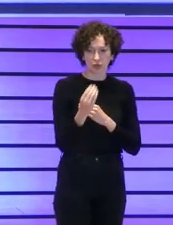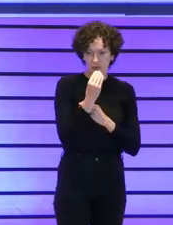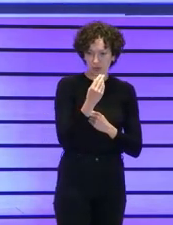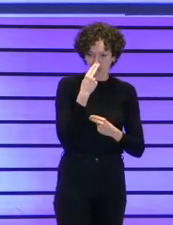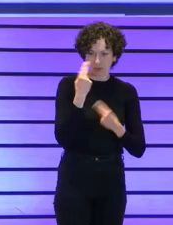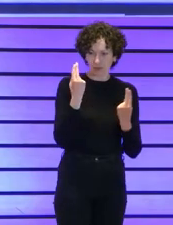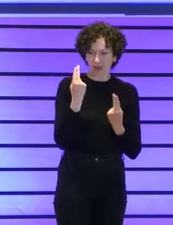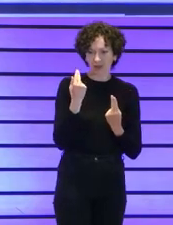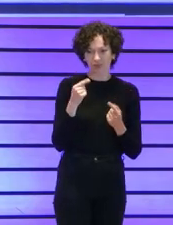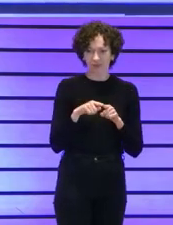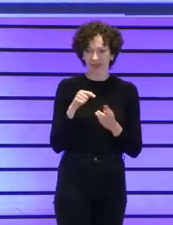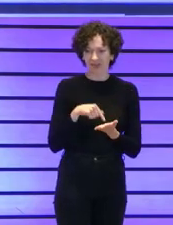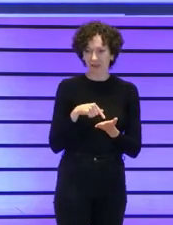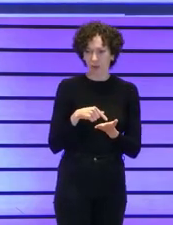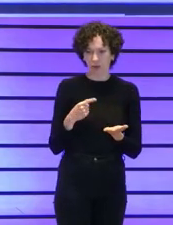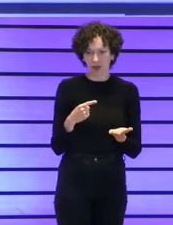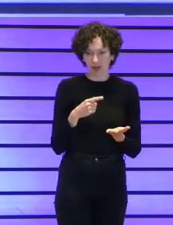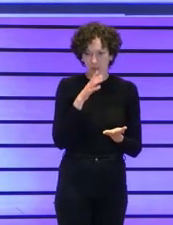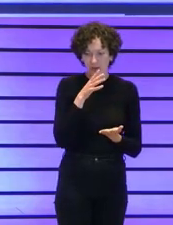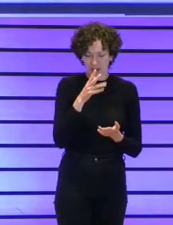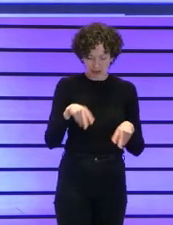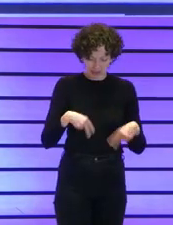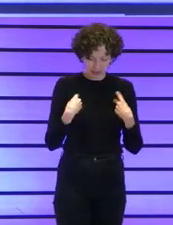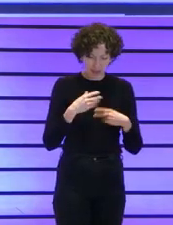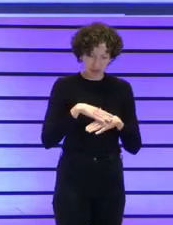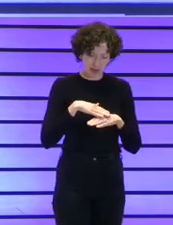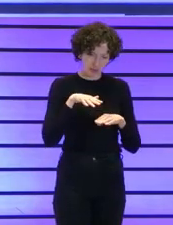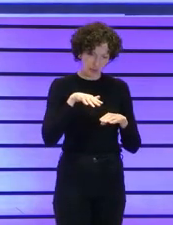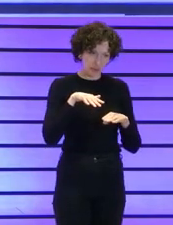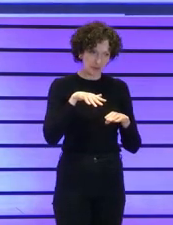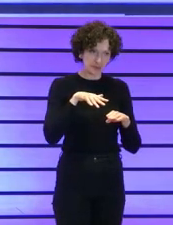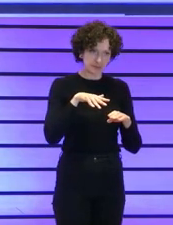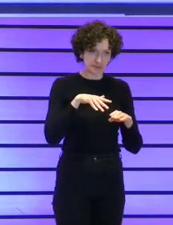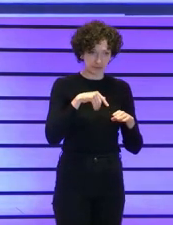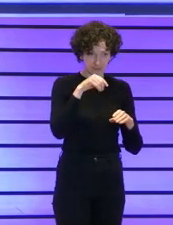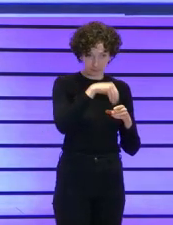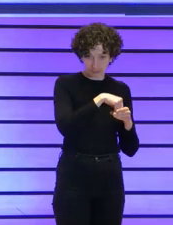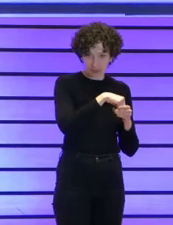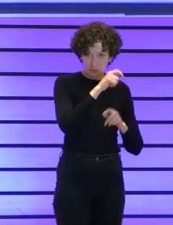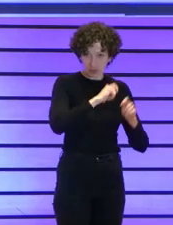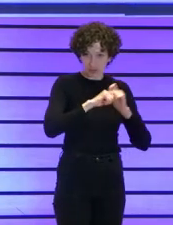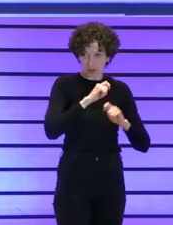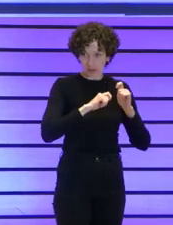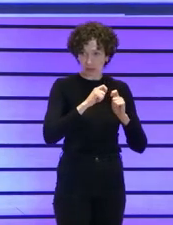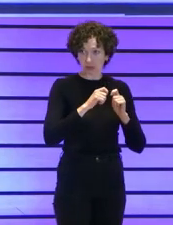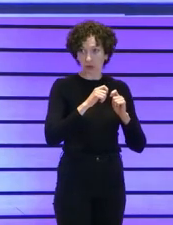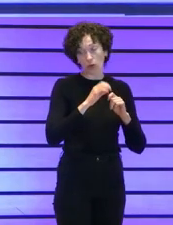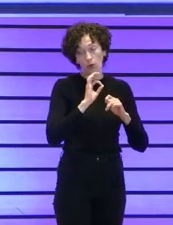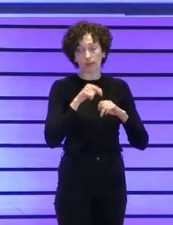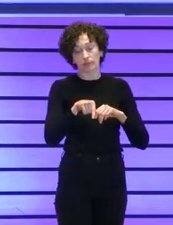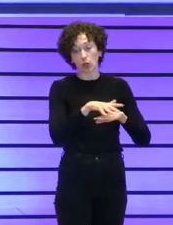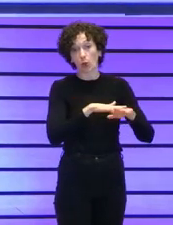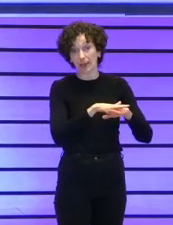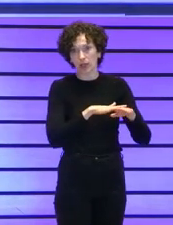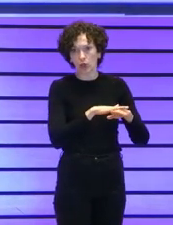quitan libertad para afrontar y enfrentar la acción de gobierno de estas administraciones, ¿no? ¿Tú cómo